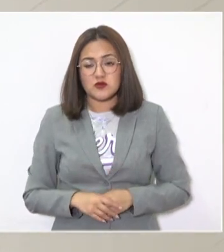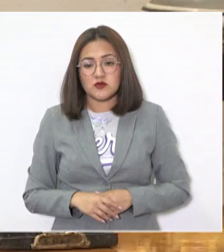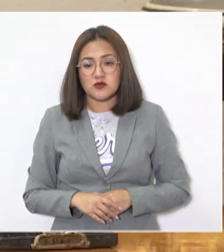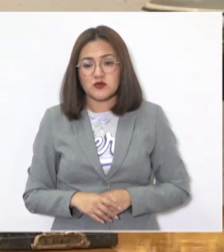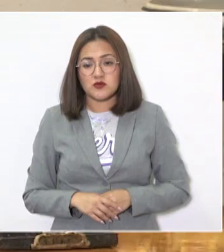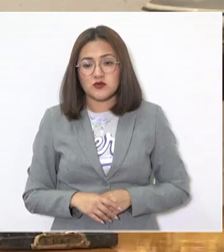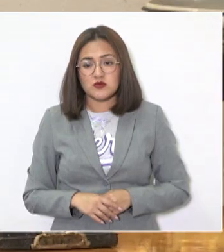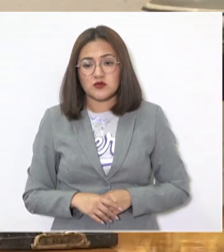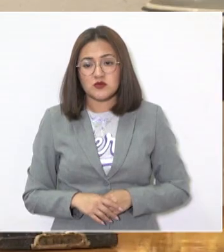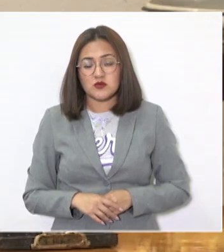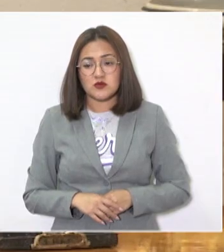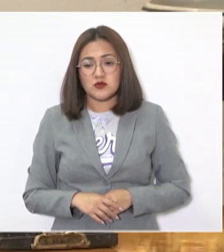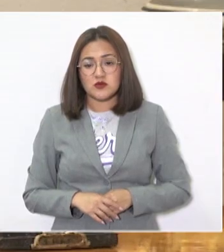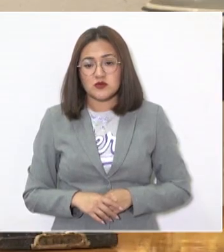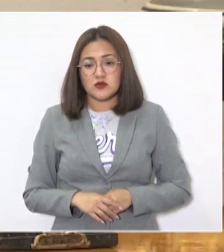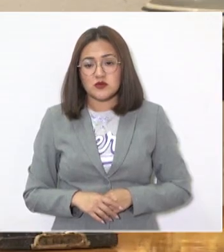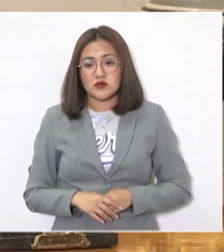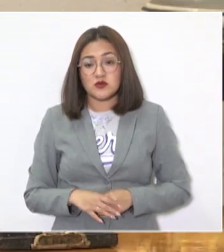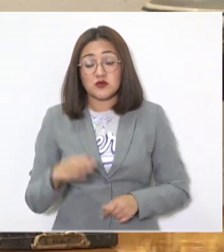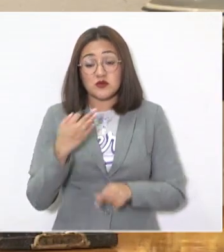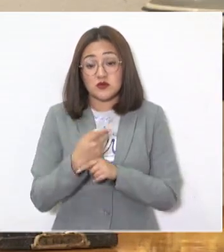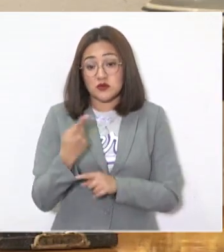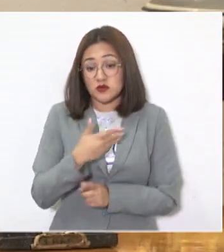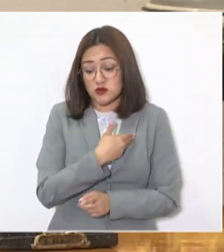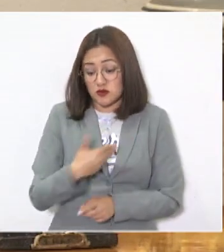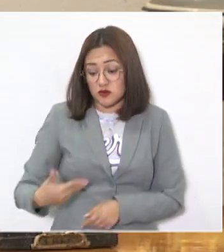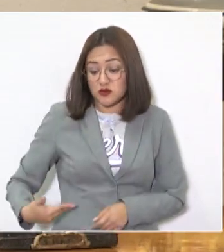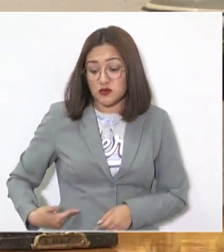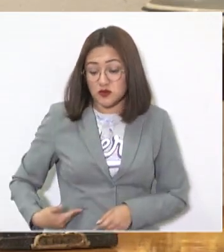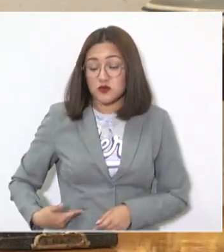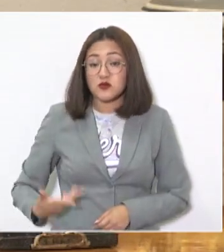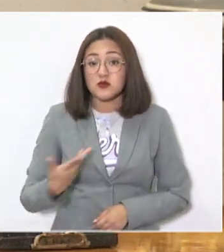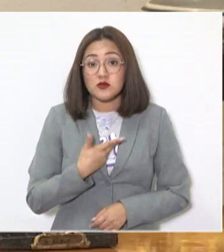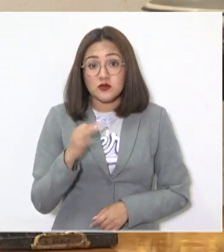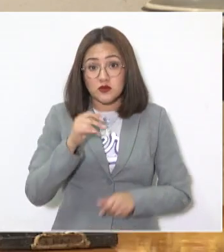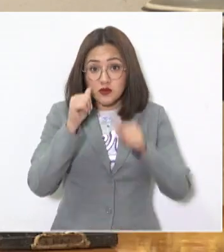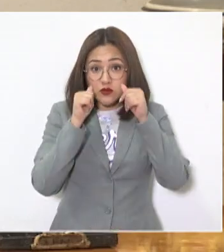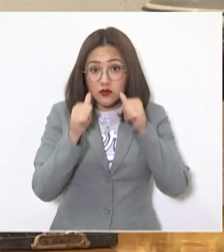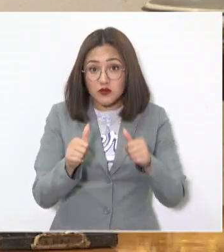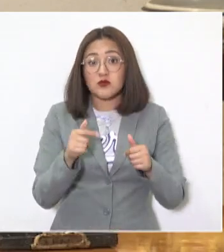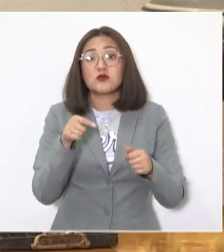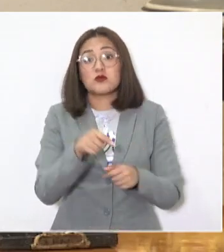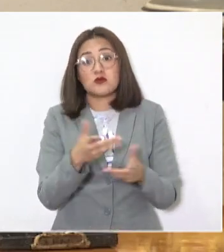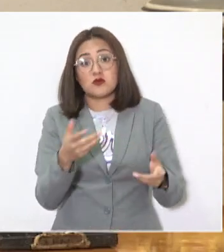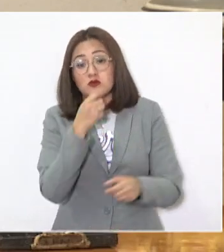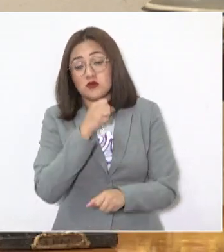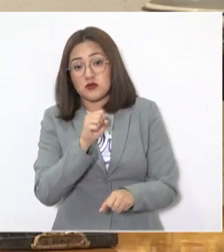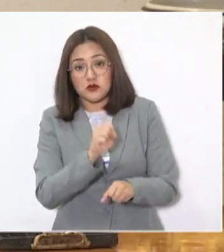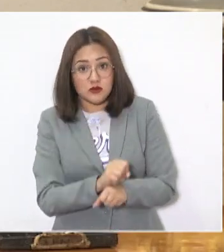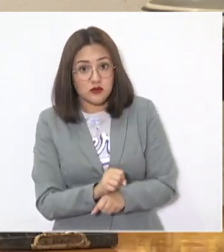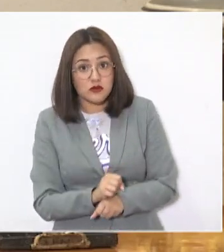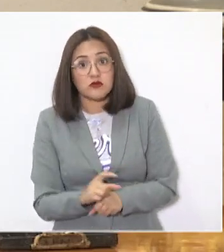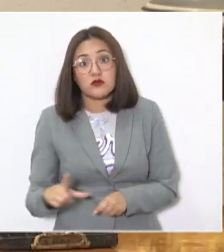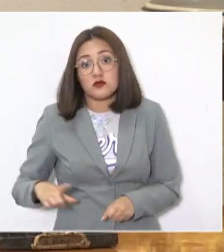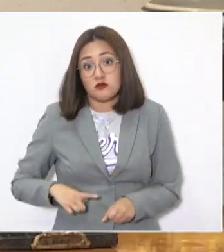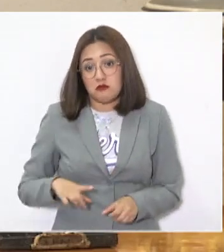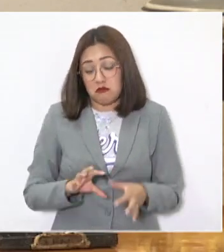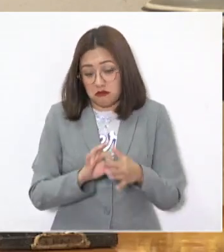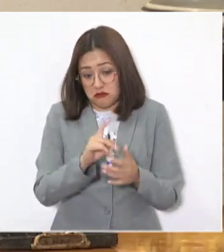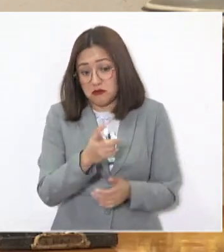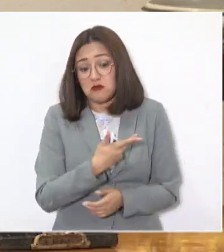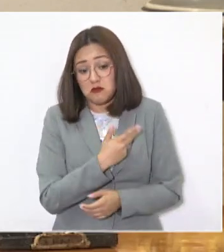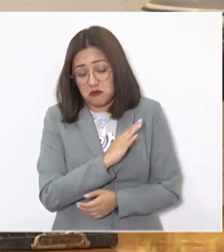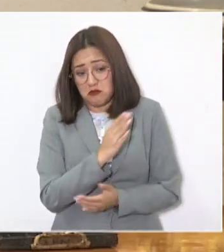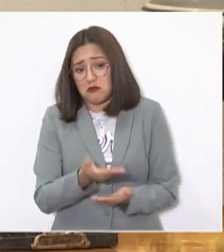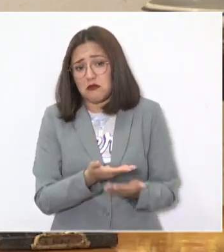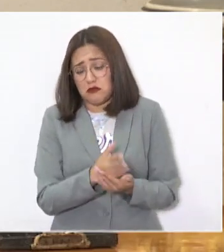Pues que se ponga, que el presidente tenga más atención de lo que hace su secretario de Gobernación, es lo único que le